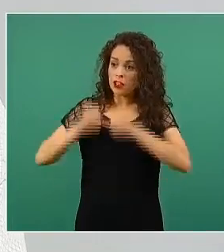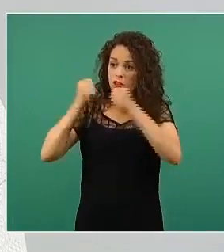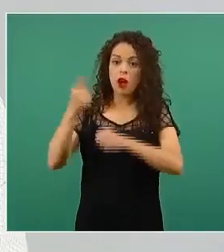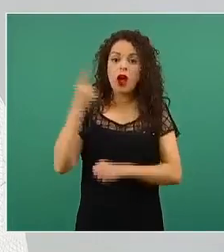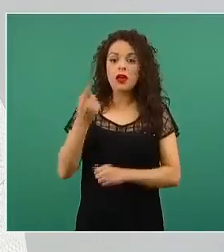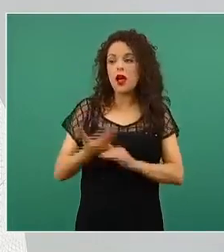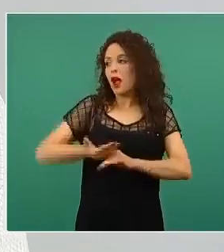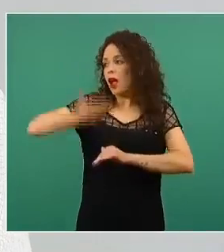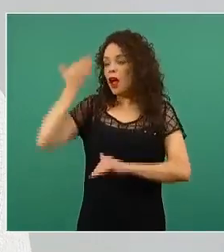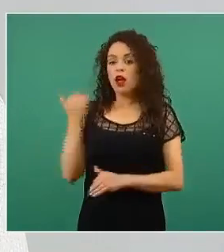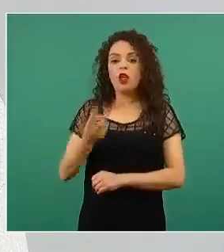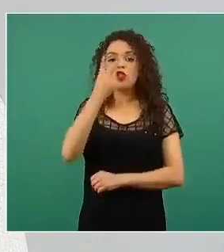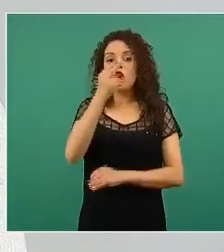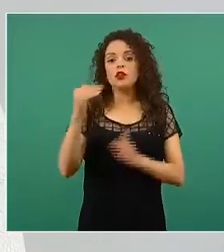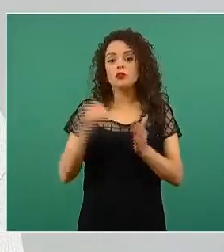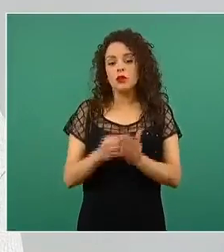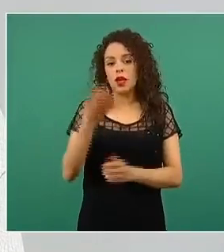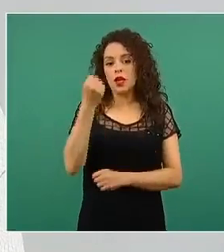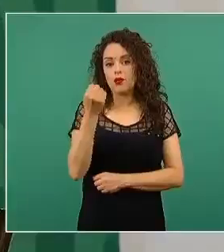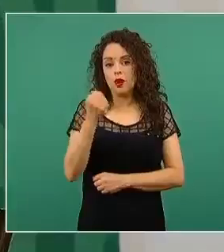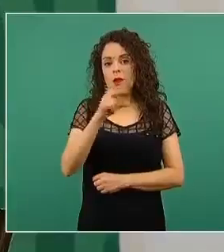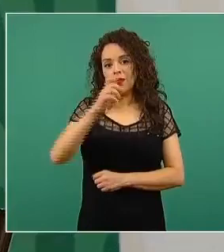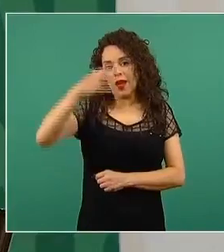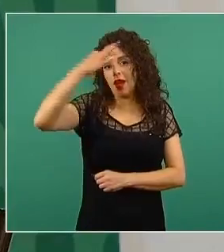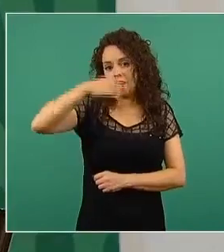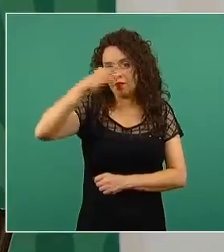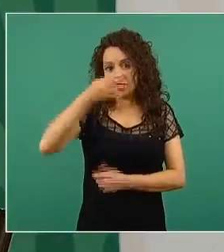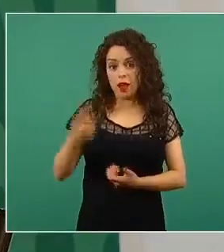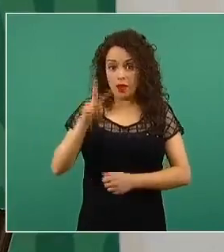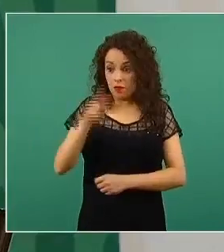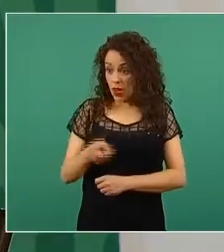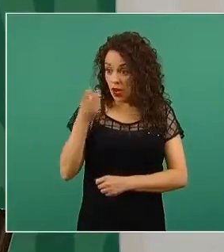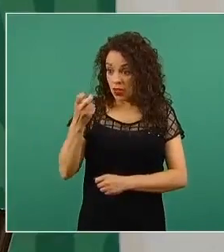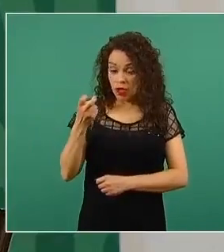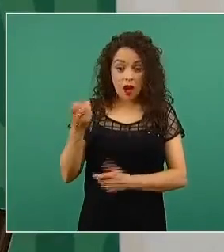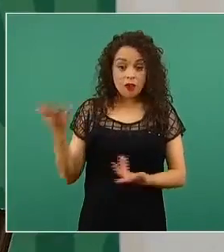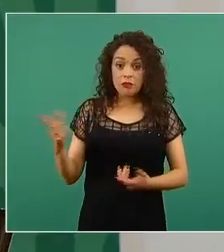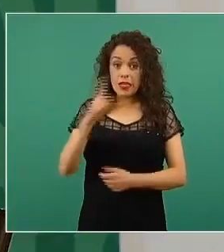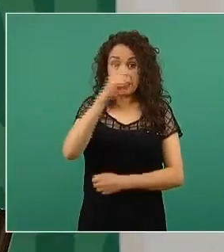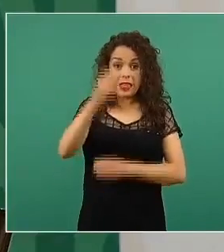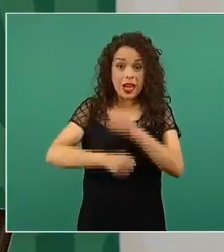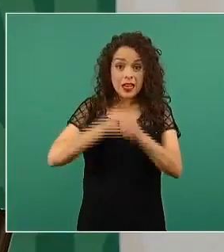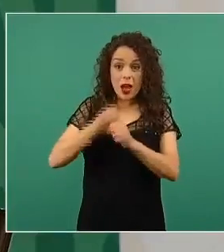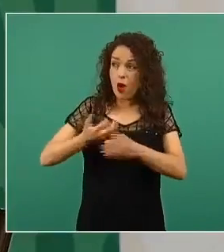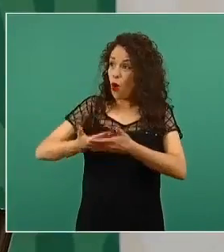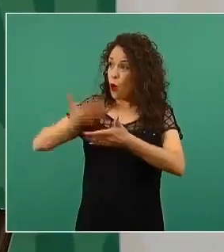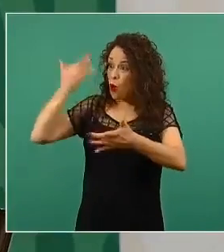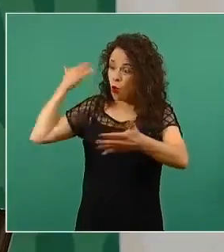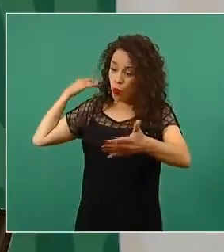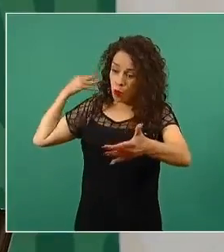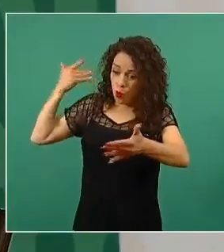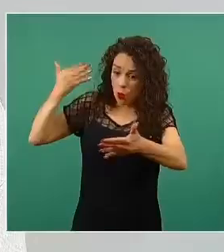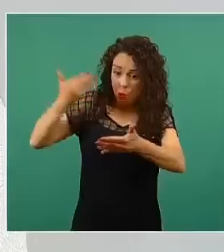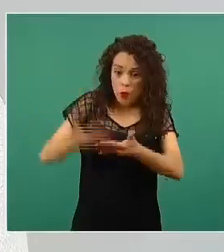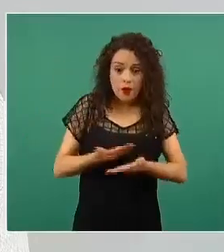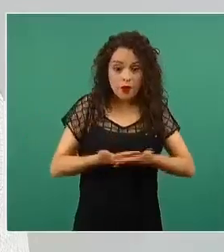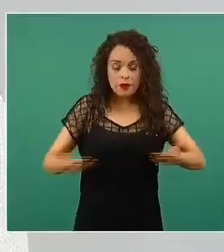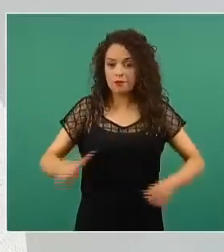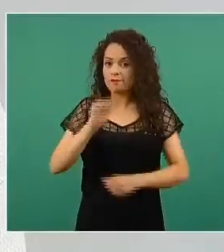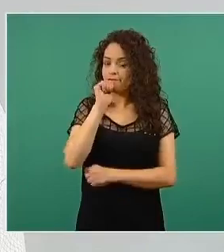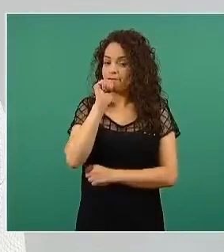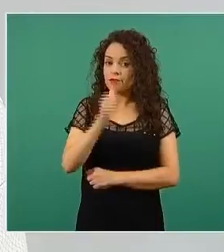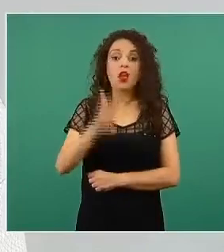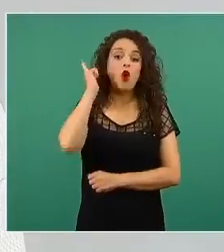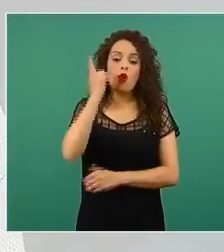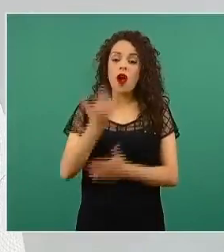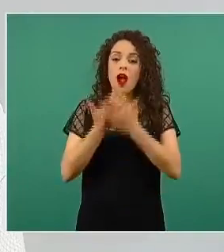influenza. De hecho, esta pandemia no habíamos tenido una de similar magnitud en más de 100 años y esperemos que pasen 100 o 200 años